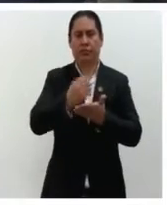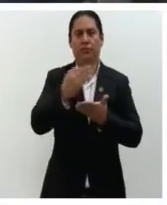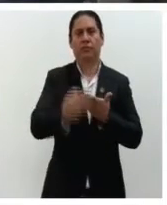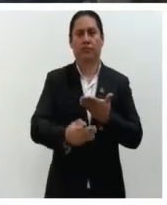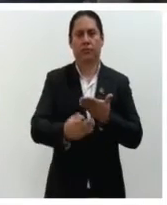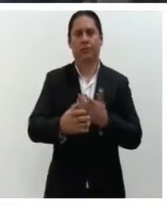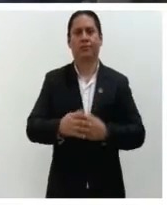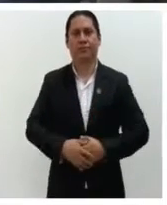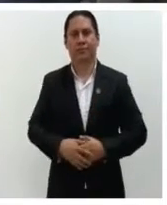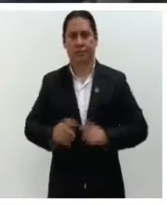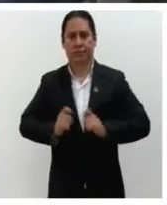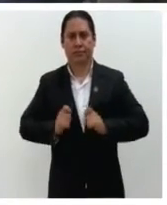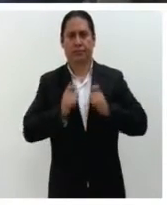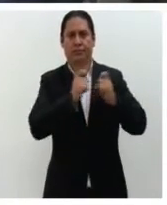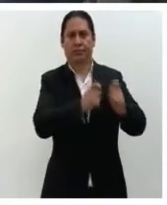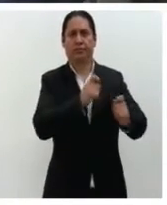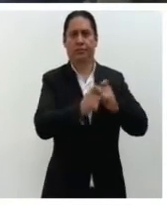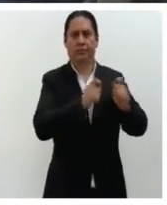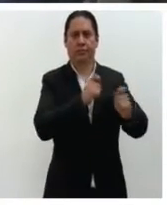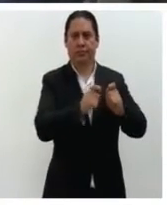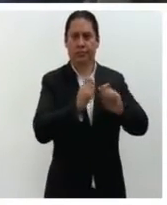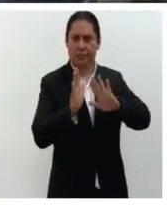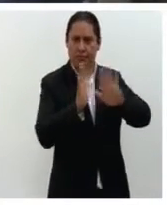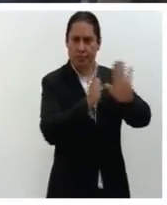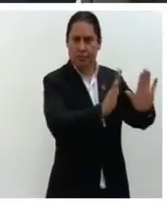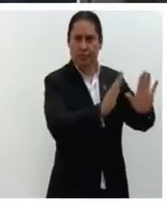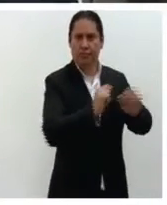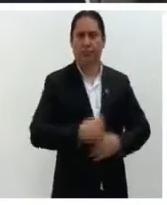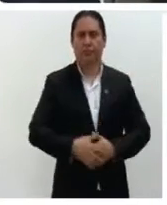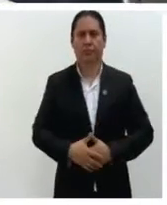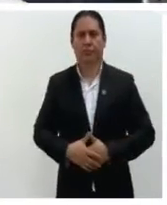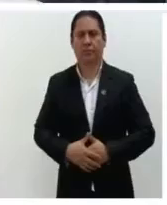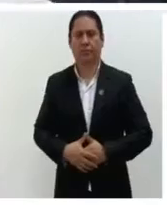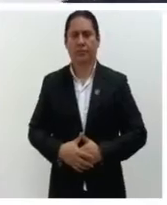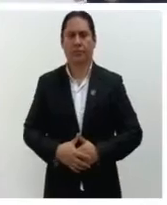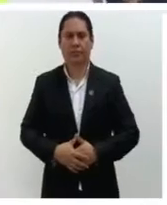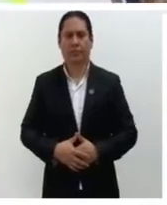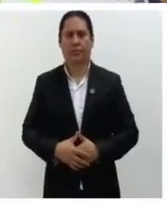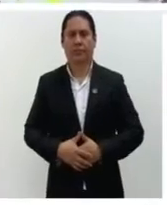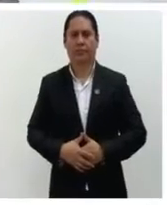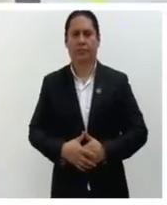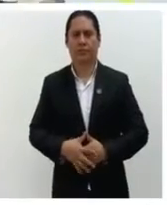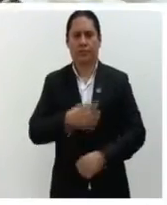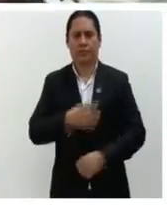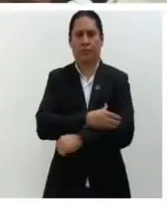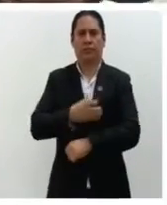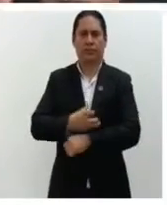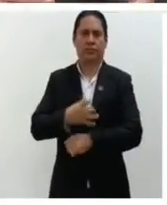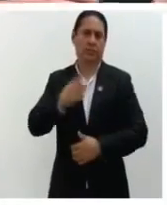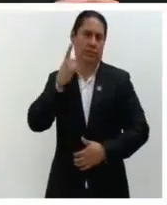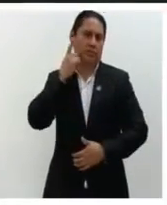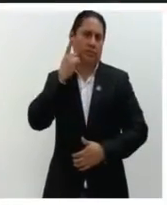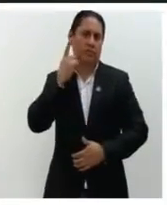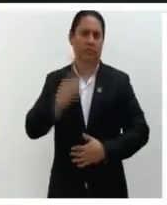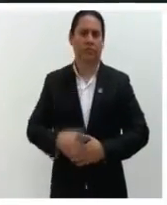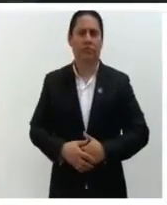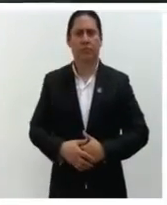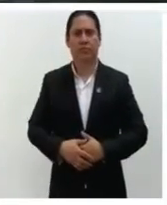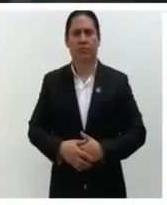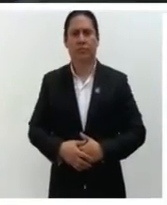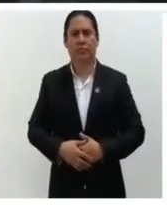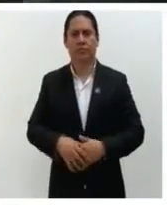por unanimidad. Córranse los trámites legislativos correspondientes. Compañeras y compañeros